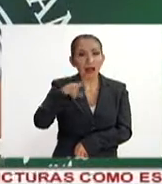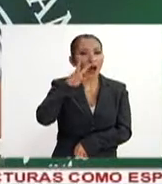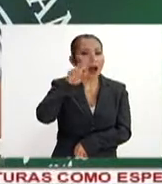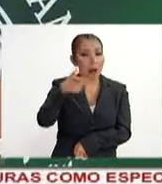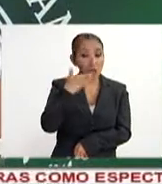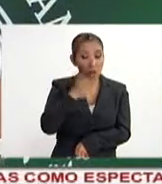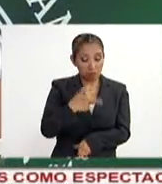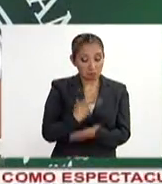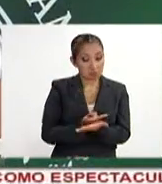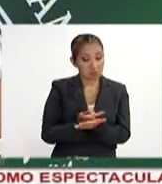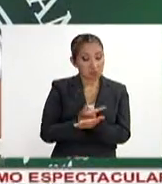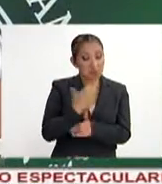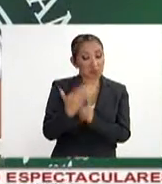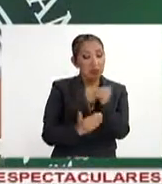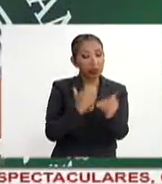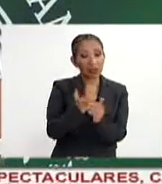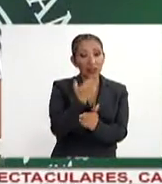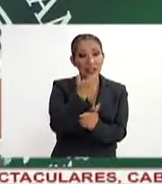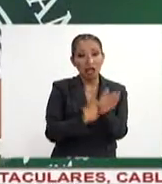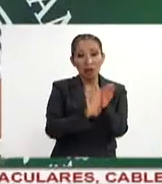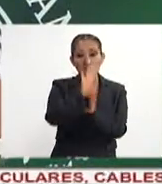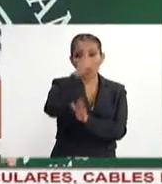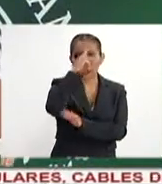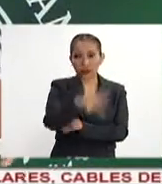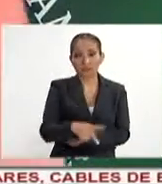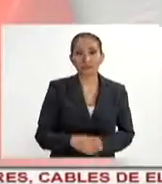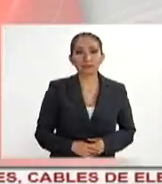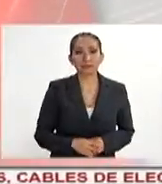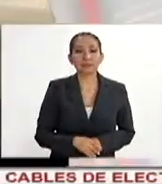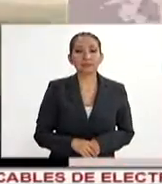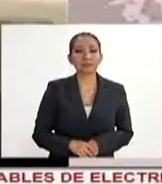la disciplina fiscal y el avance de la economía nacional.